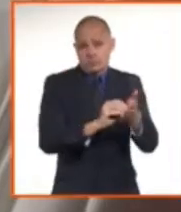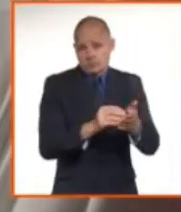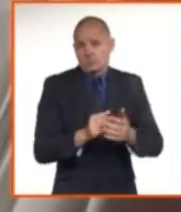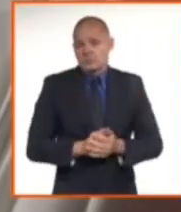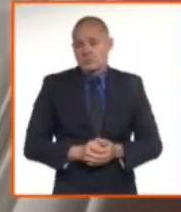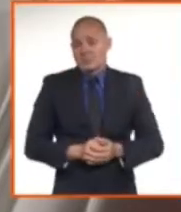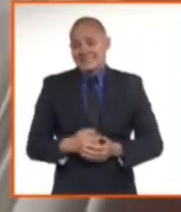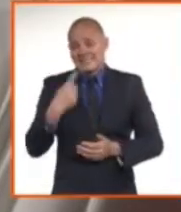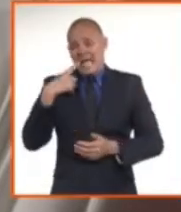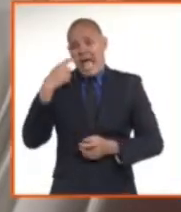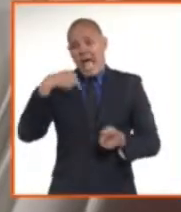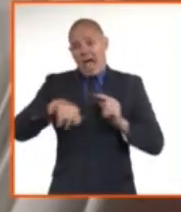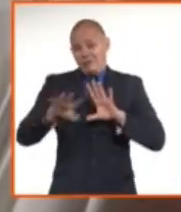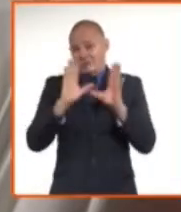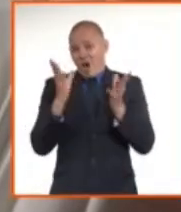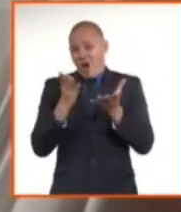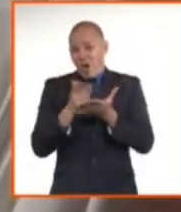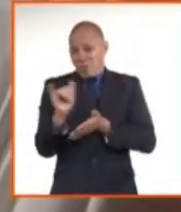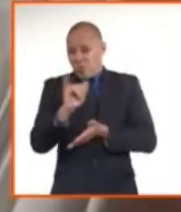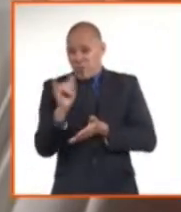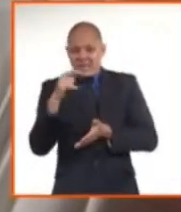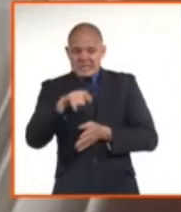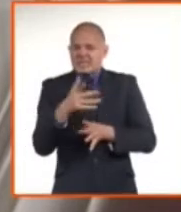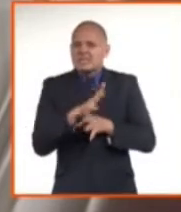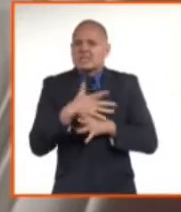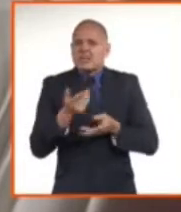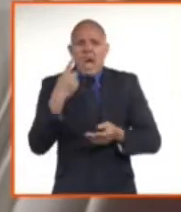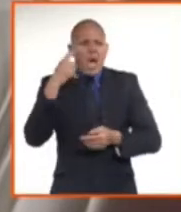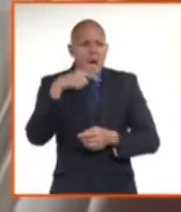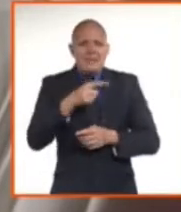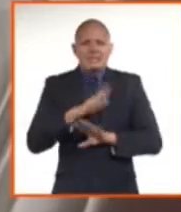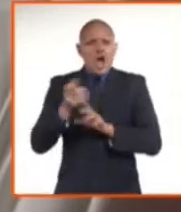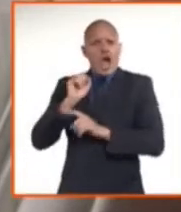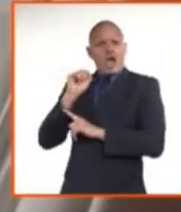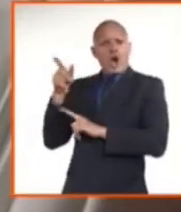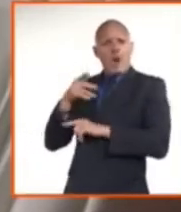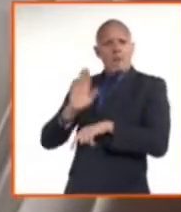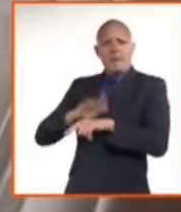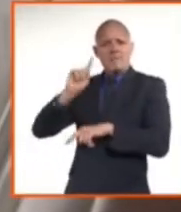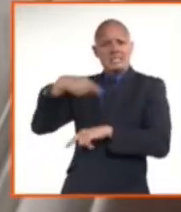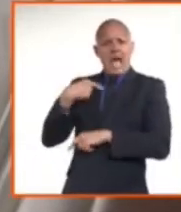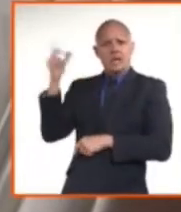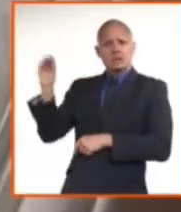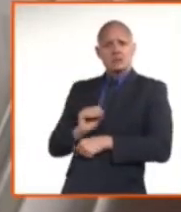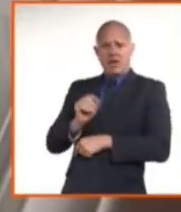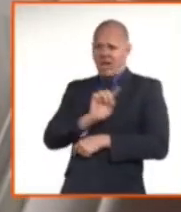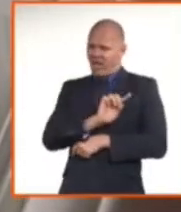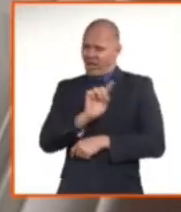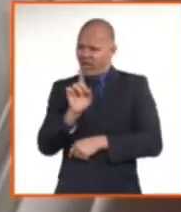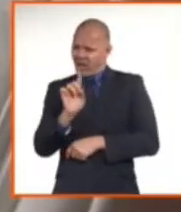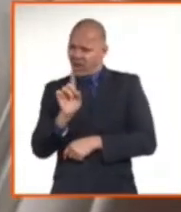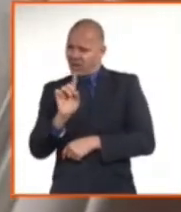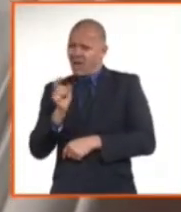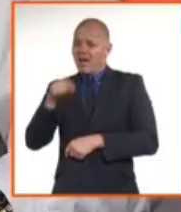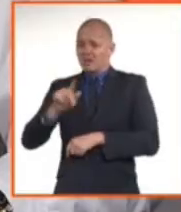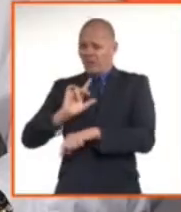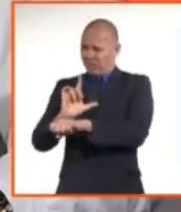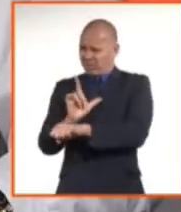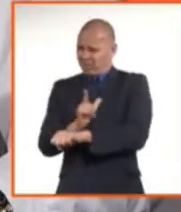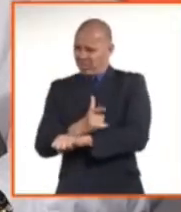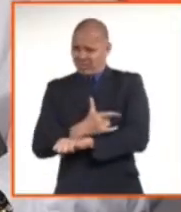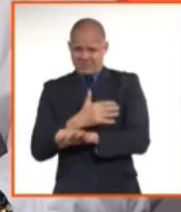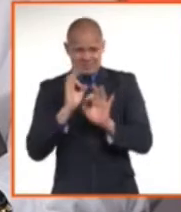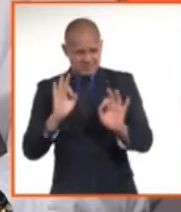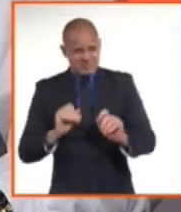de forma ahora son meses en adquirir las materias primas o en poder y traer fabricarla, las piezas. Fabricarla para después ser